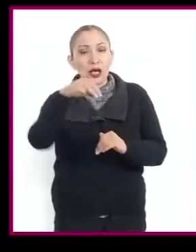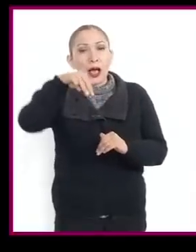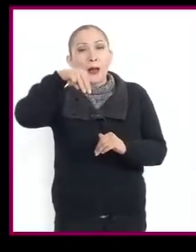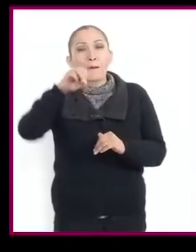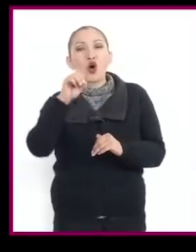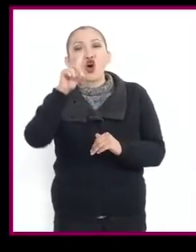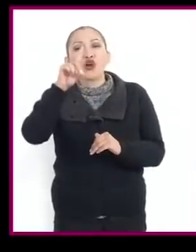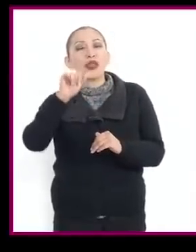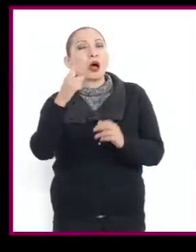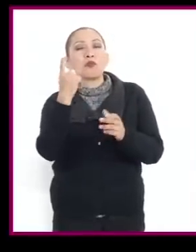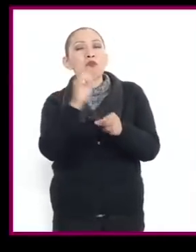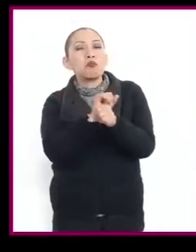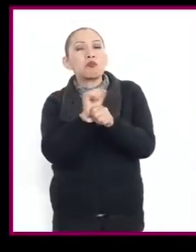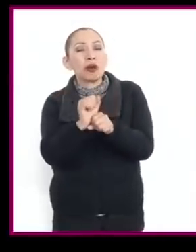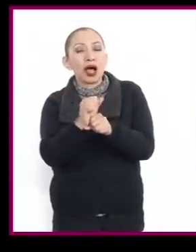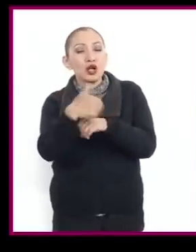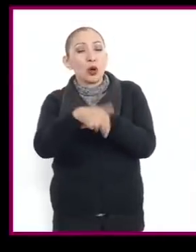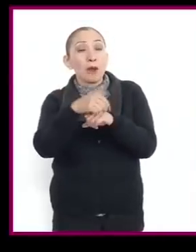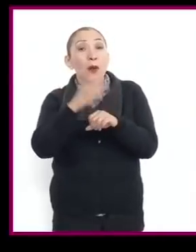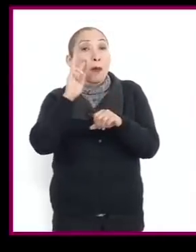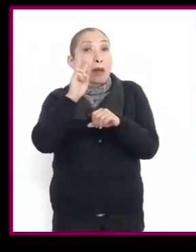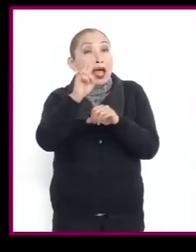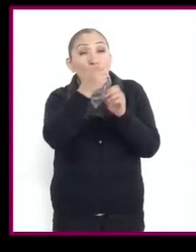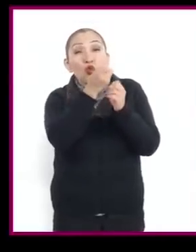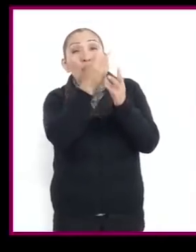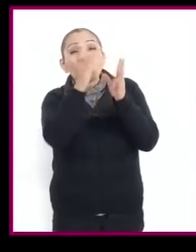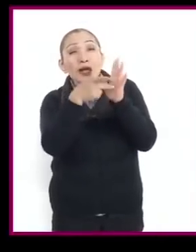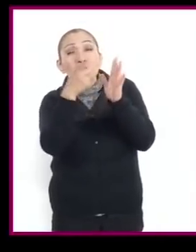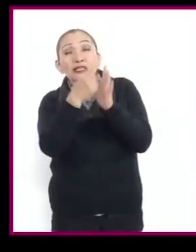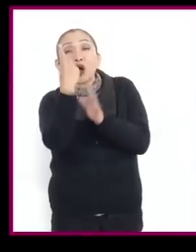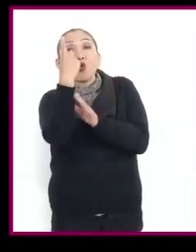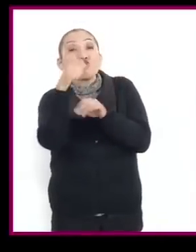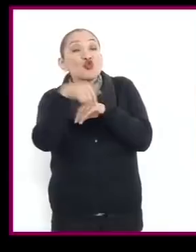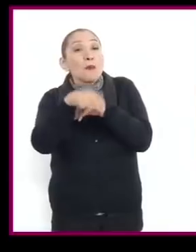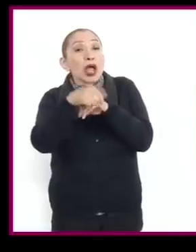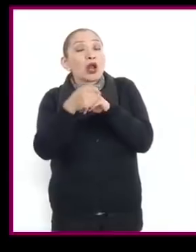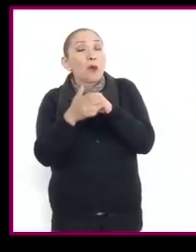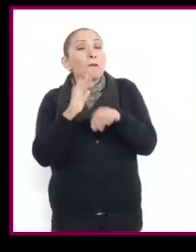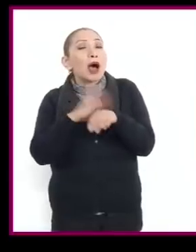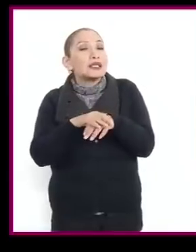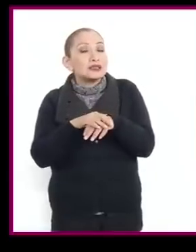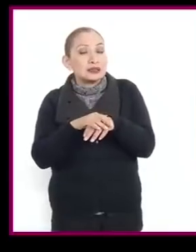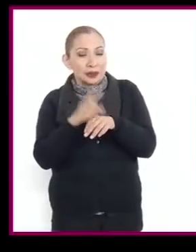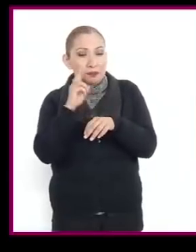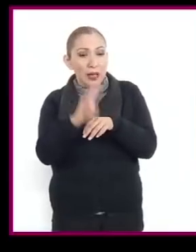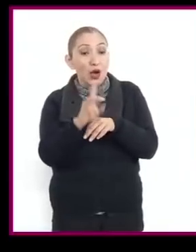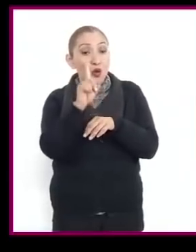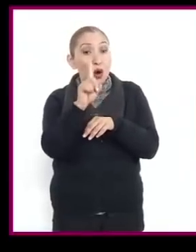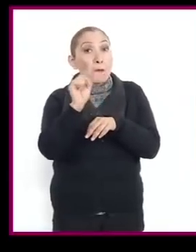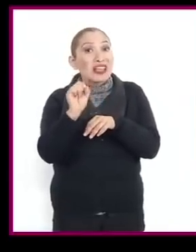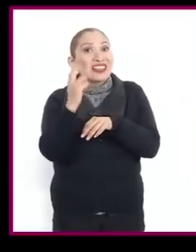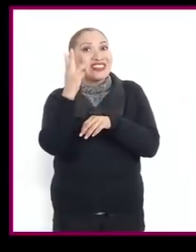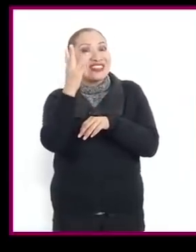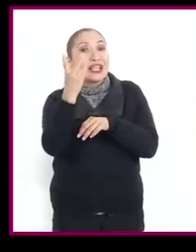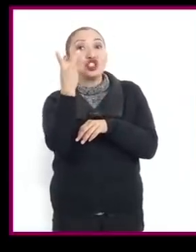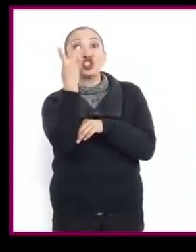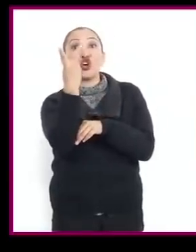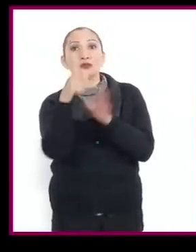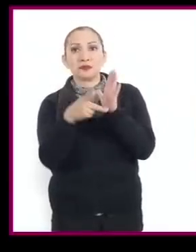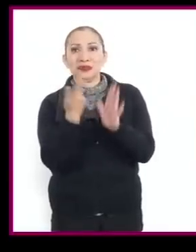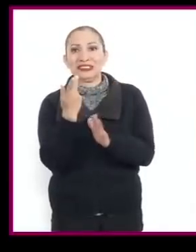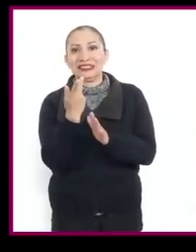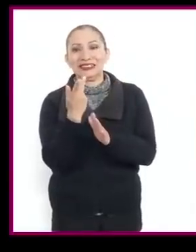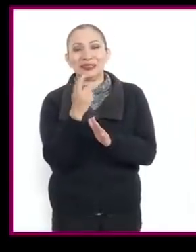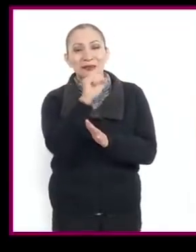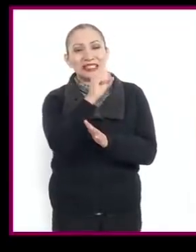la moda y es simplemente el número que aparece más veces en este conjunto de datos. Ahora todos aparecen una vez excepto el 23 que aparece 2